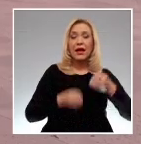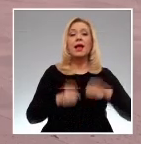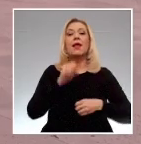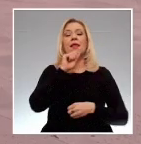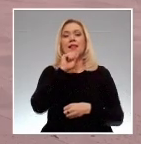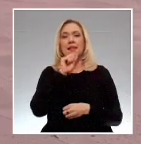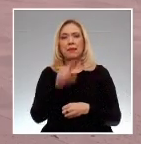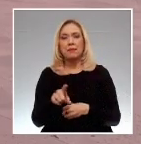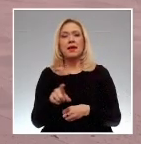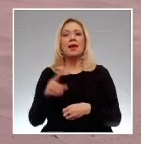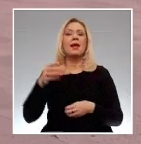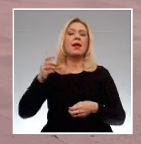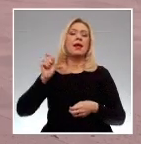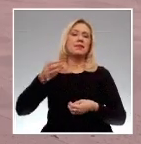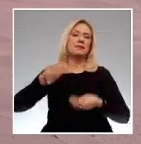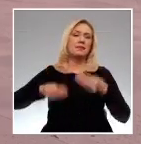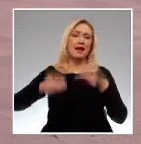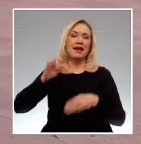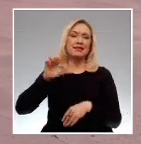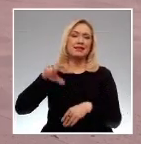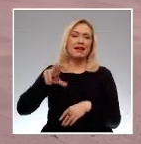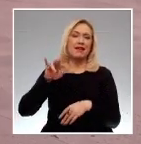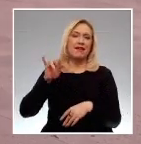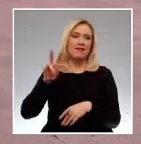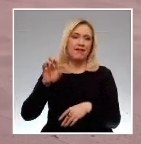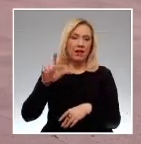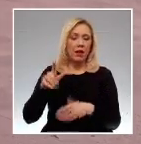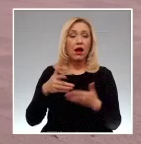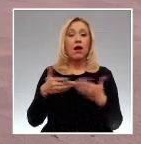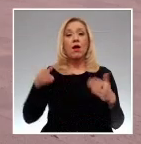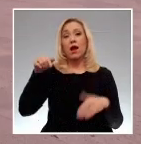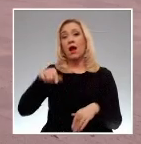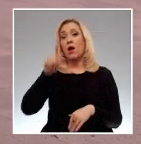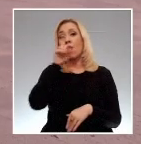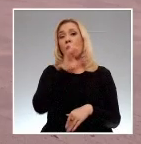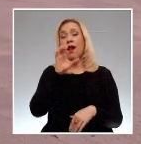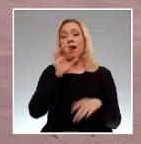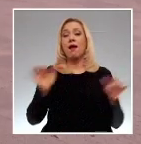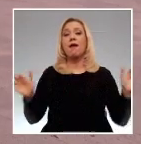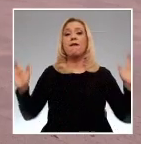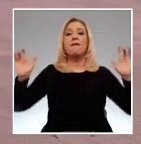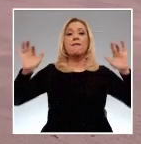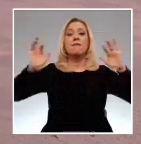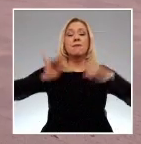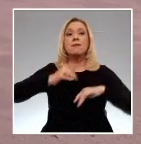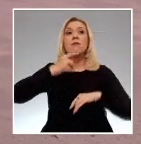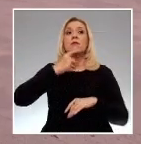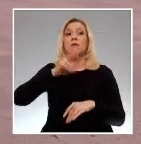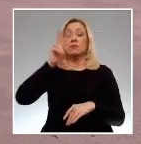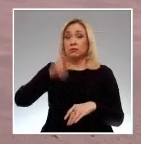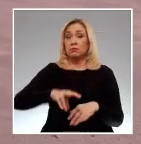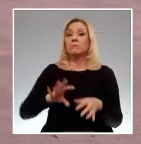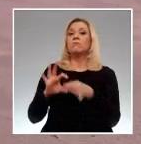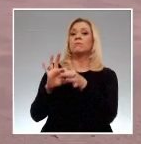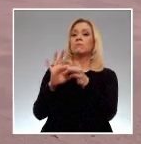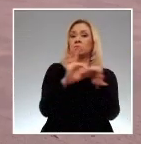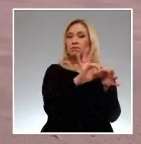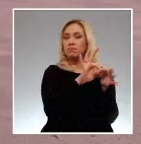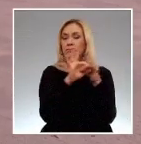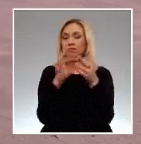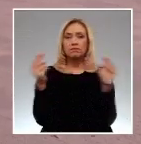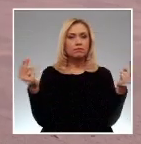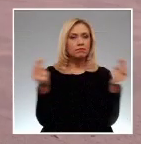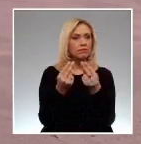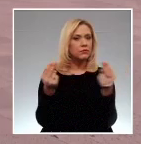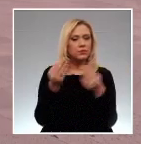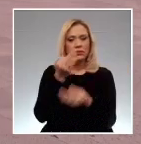Hernández confió en que la Asamblea General de la AMIJ aquí en Aguascalientes sea un verdadero elemento de unión y cohesión entre todos los juzgadores del